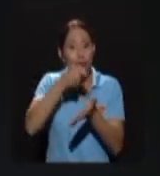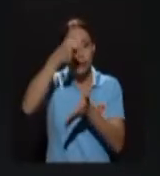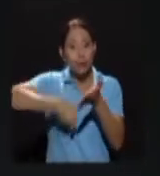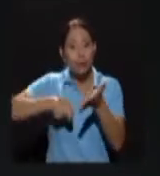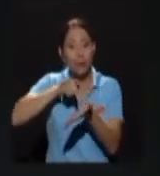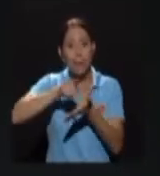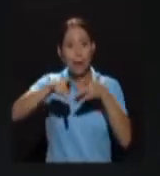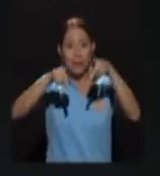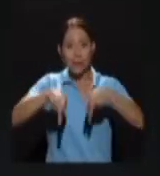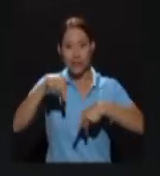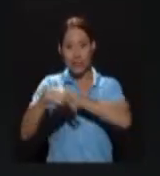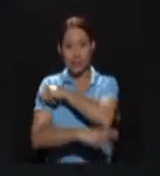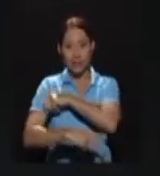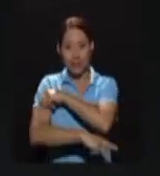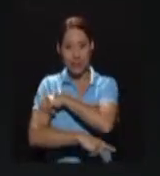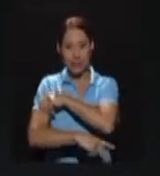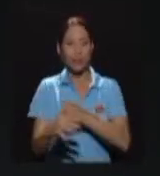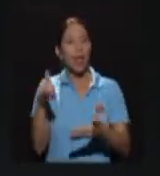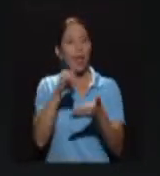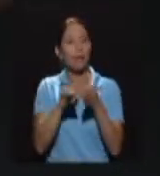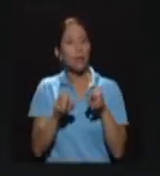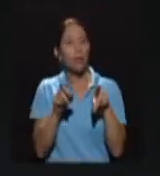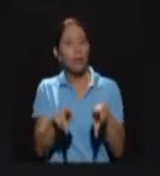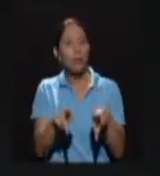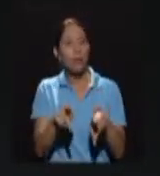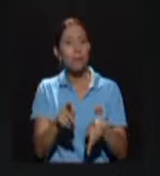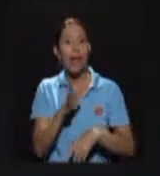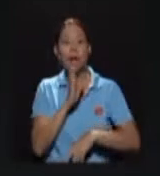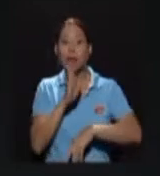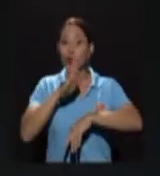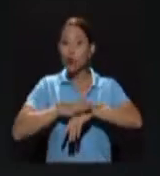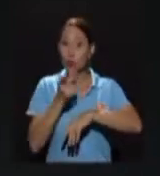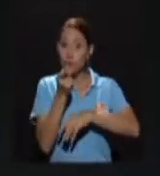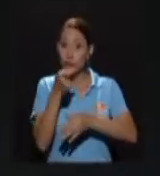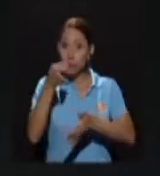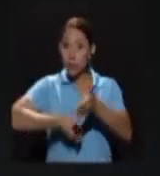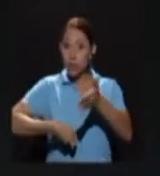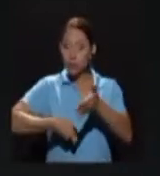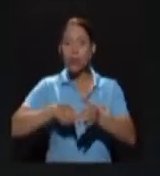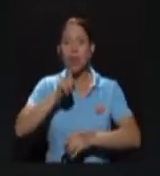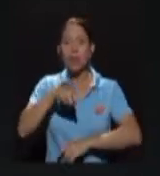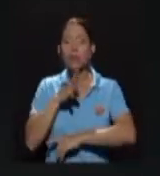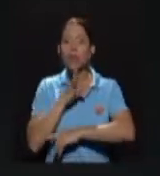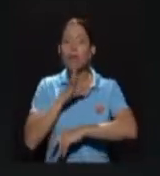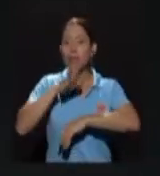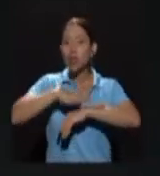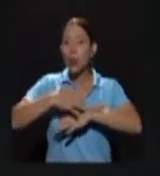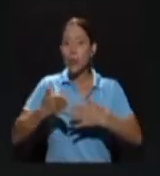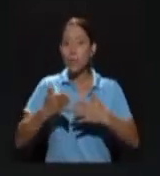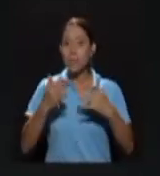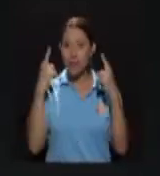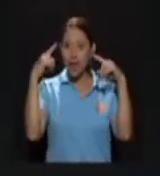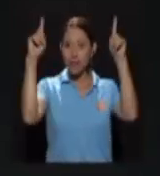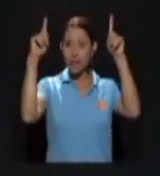este país. Y en esta ocasión, hablando de esos impuestos, tenemos que hablar del éxito que